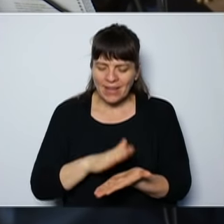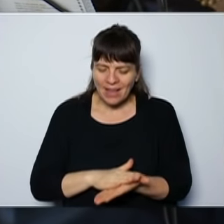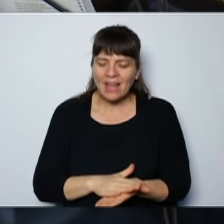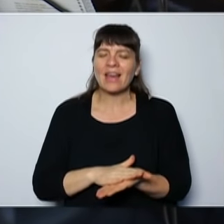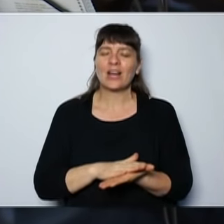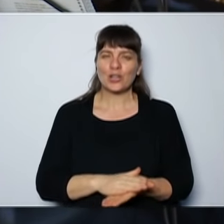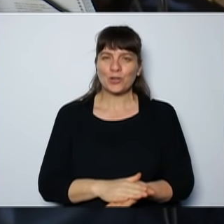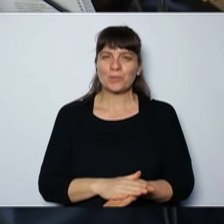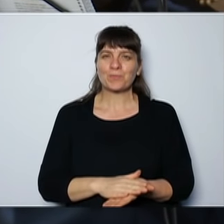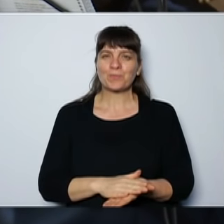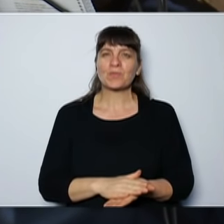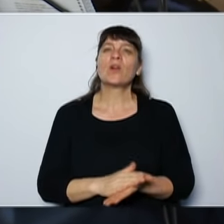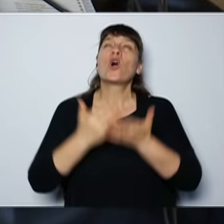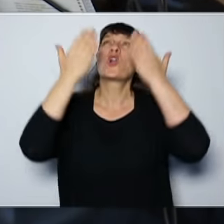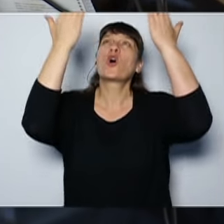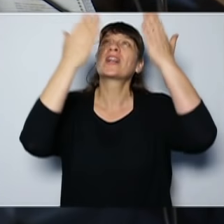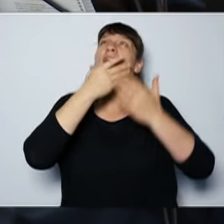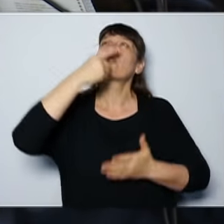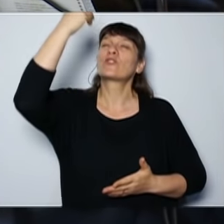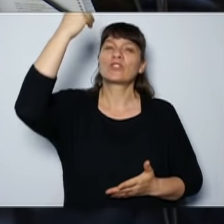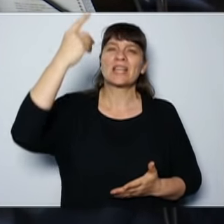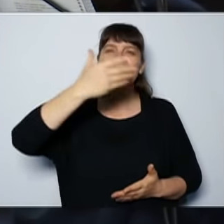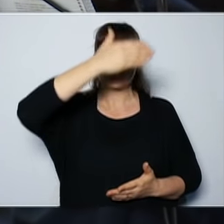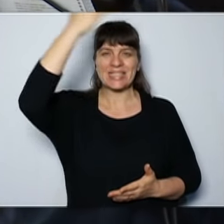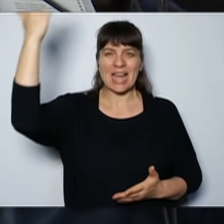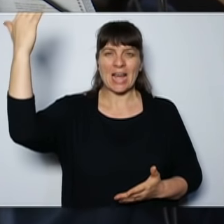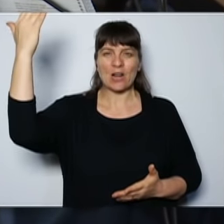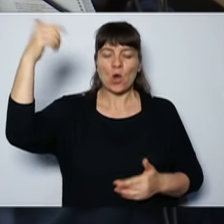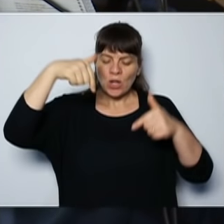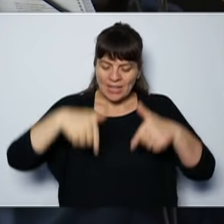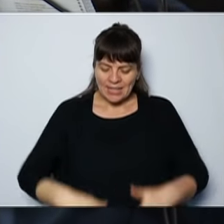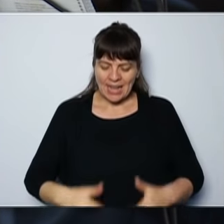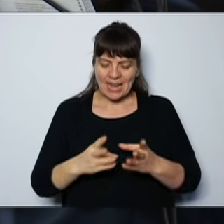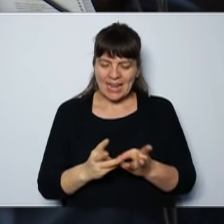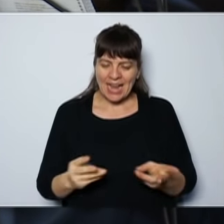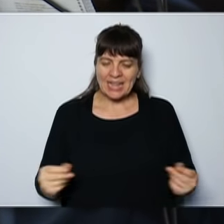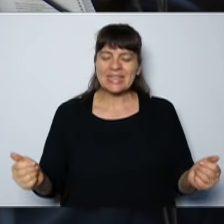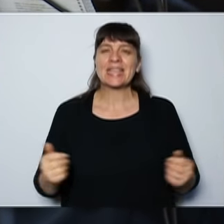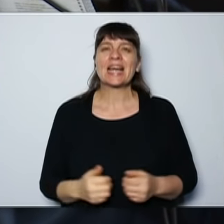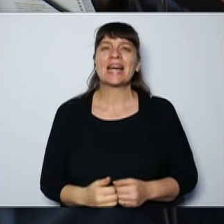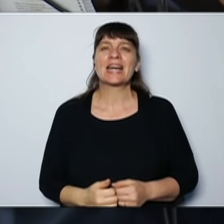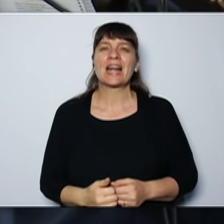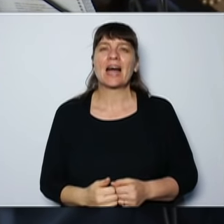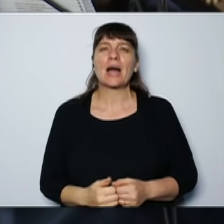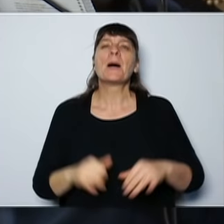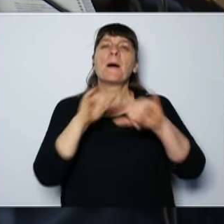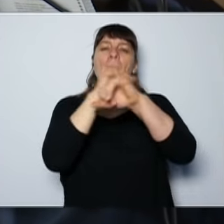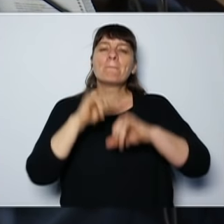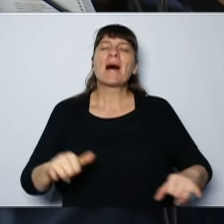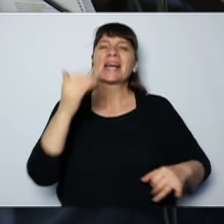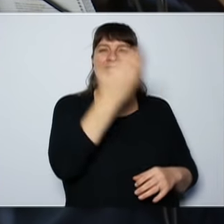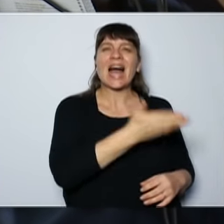el evangelio. Gloria a Dios en el cielo y en la